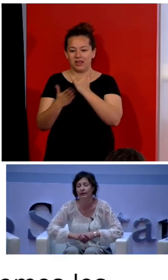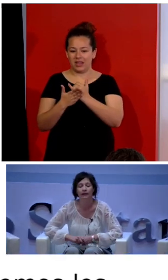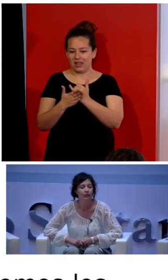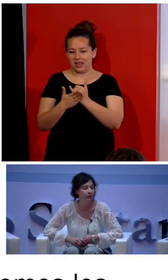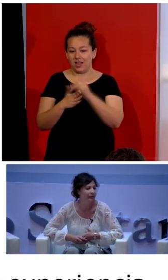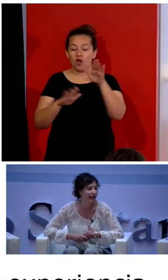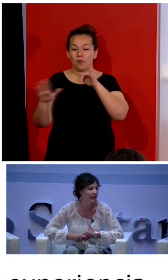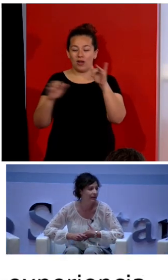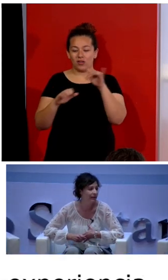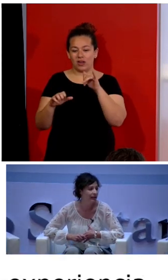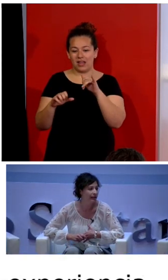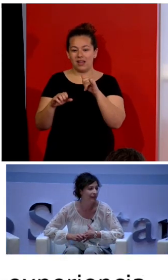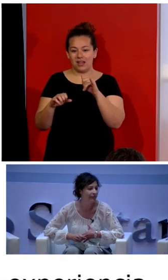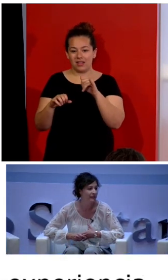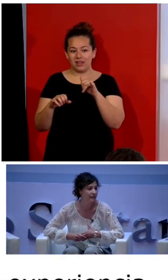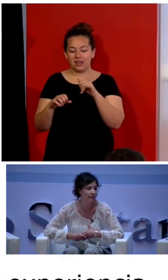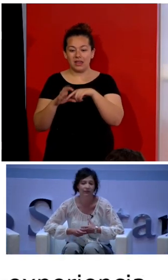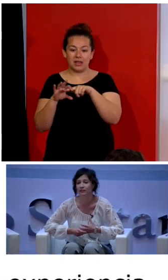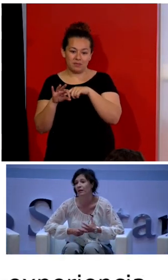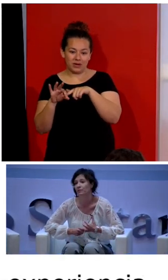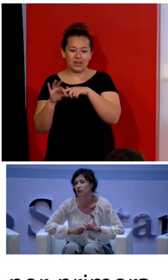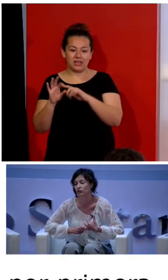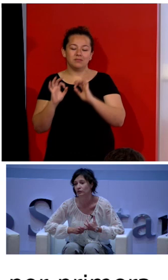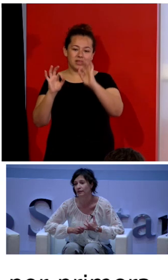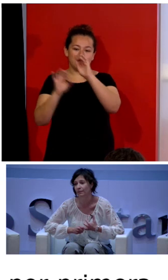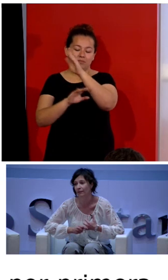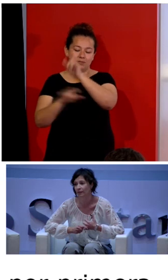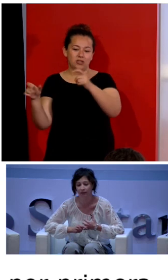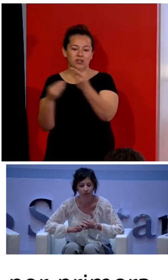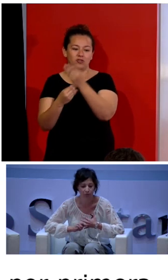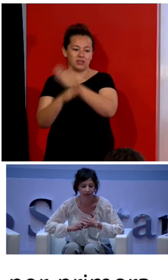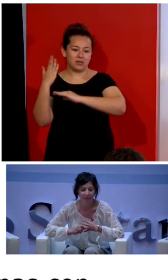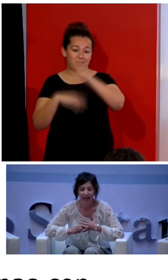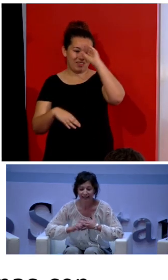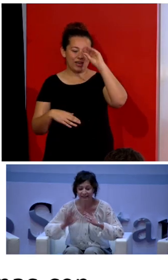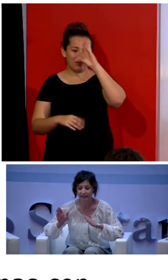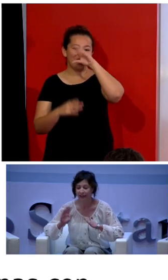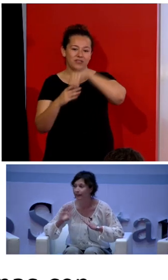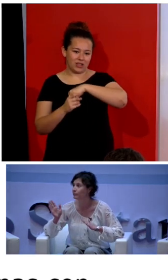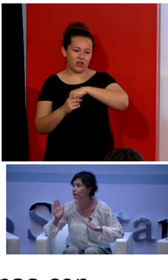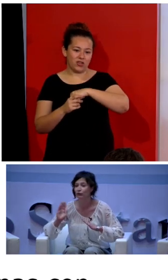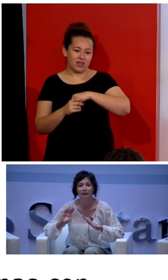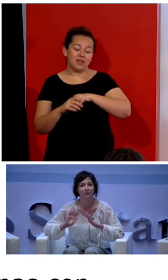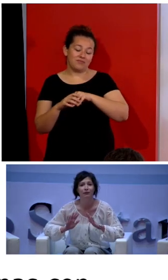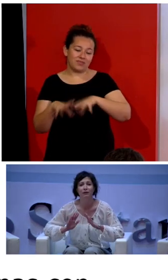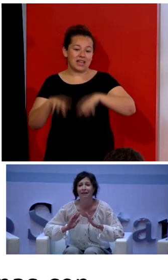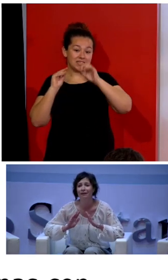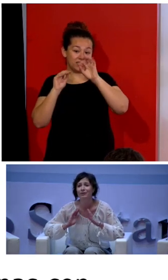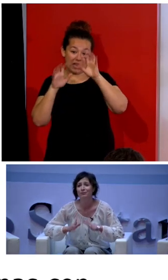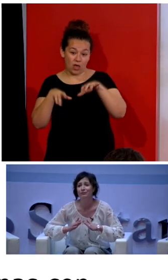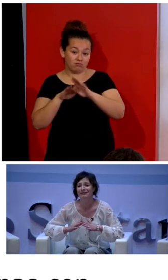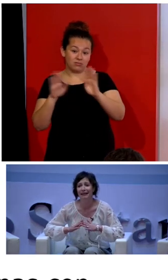de, por primera vez, de plazas específicas para personas con discapacidad intelectual. Antes de nada, y por no ser